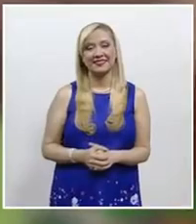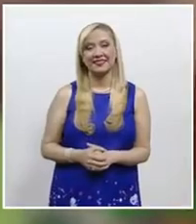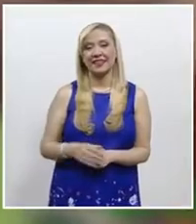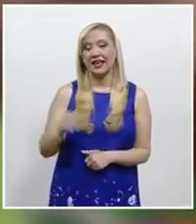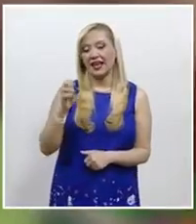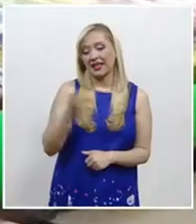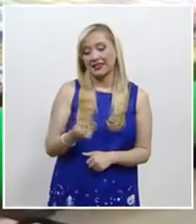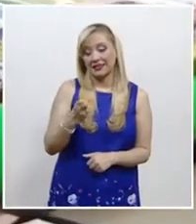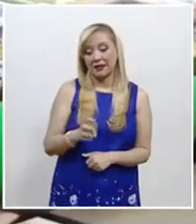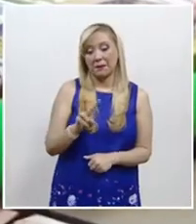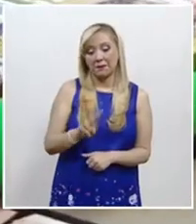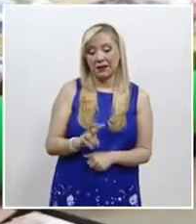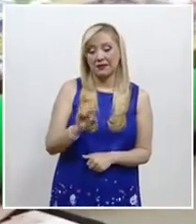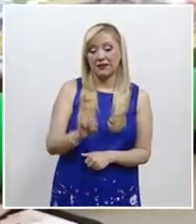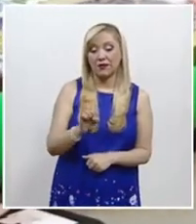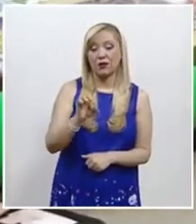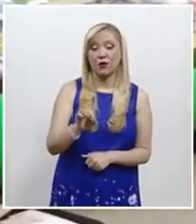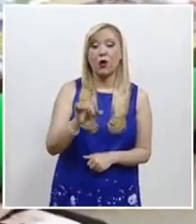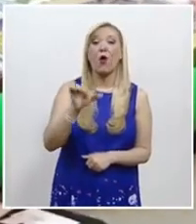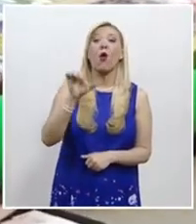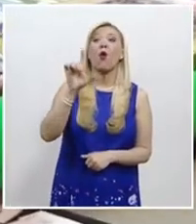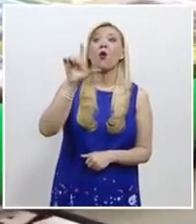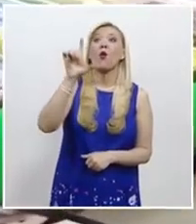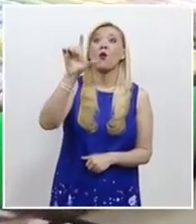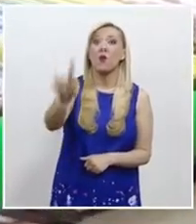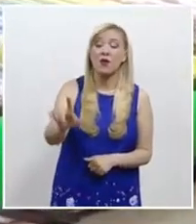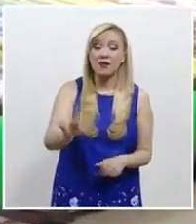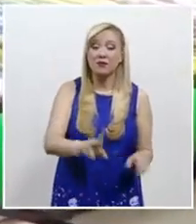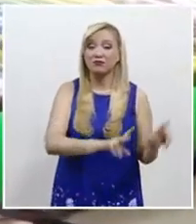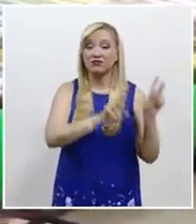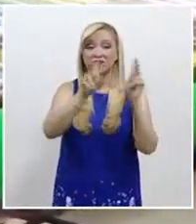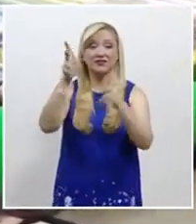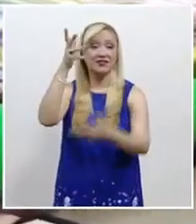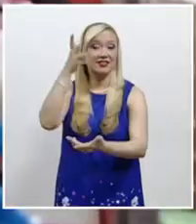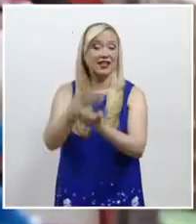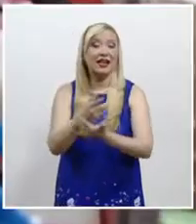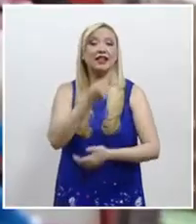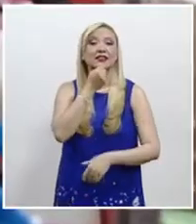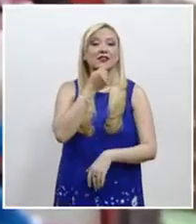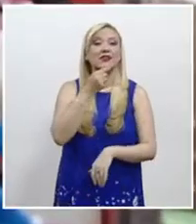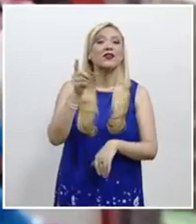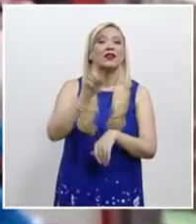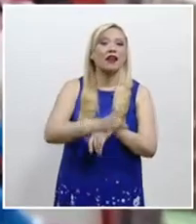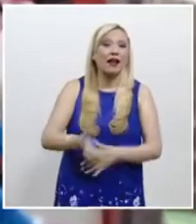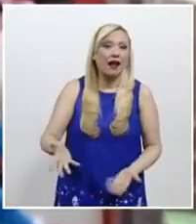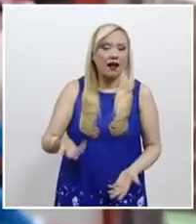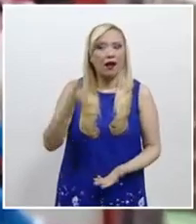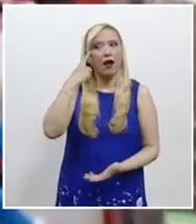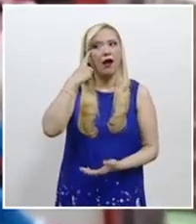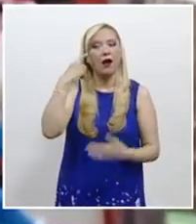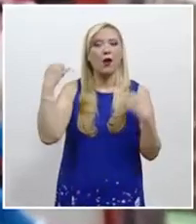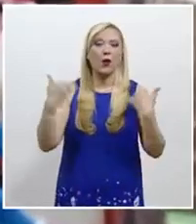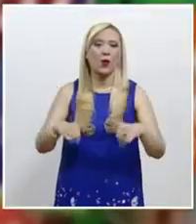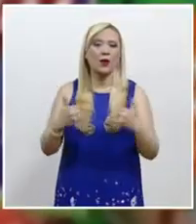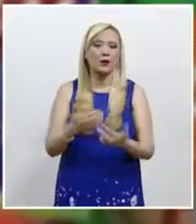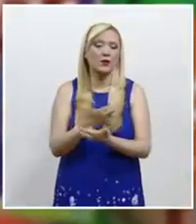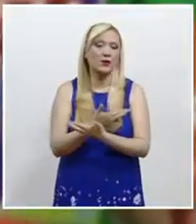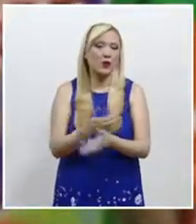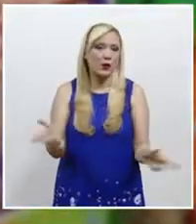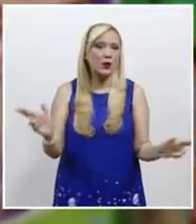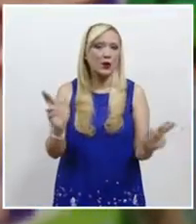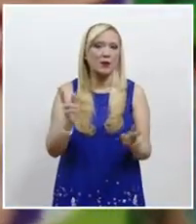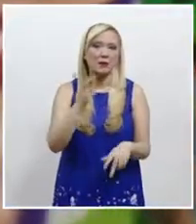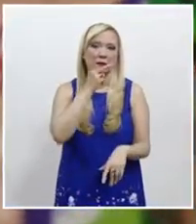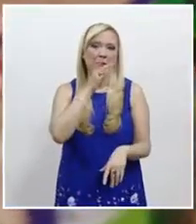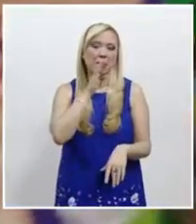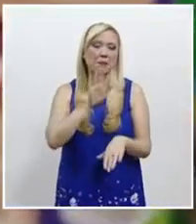Este fin de semana largo que las familias celebrarán el Día del Niño, los regalos más buscados son los juguetes, de los que se esperan ventas hasta